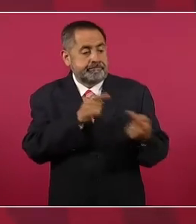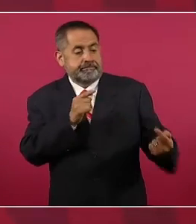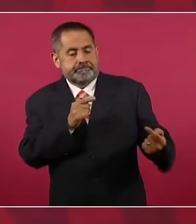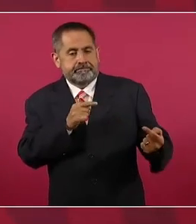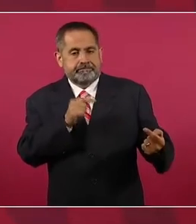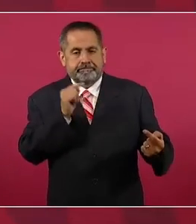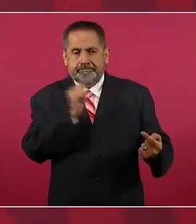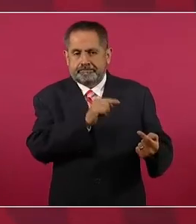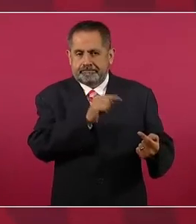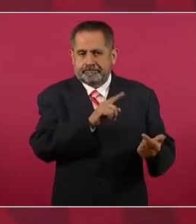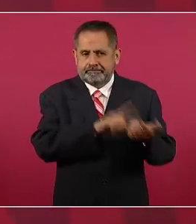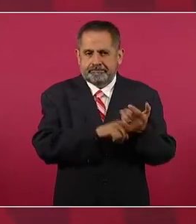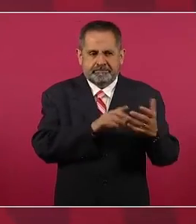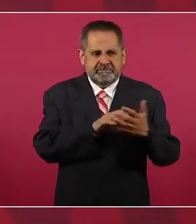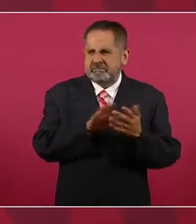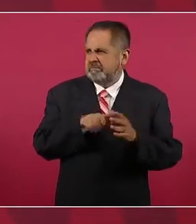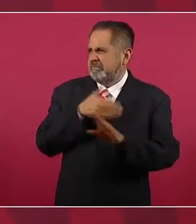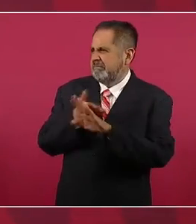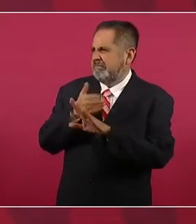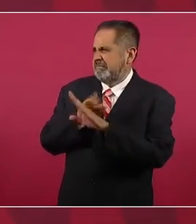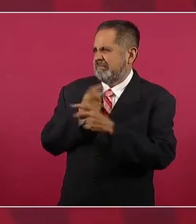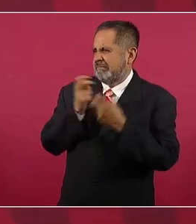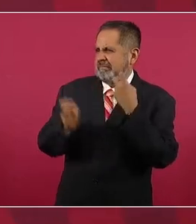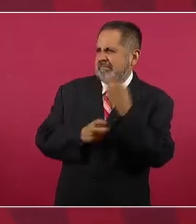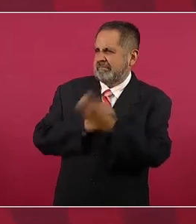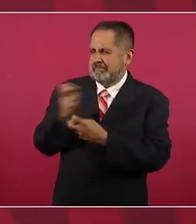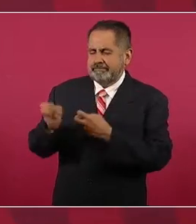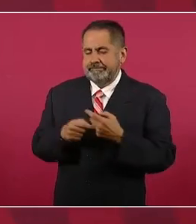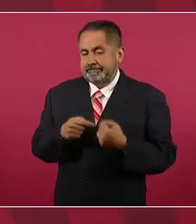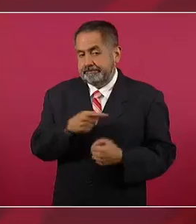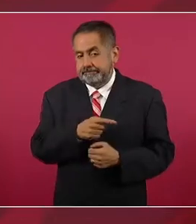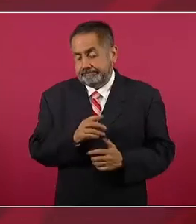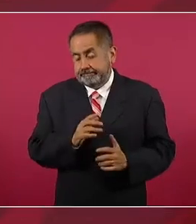y sobre todo los que la atacan,